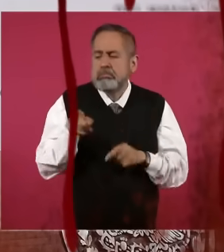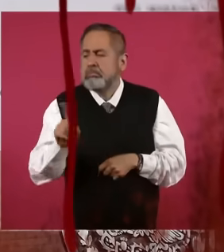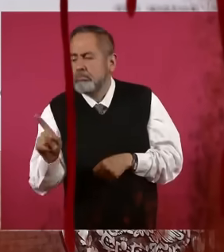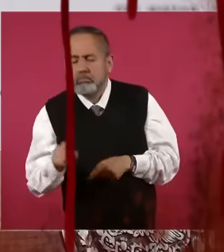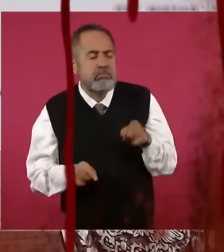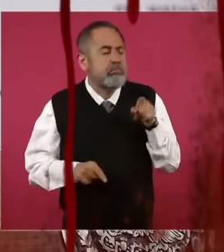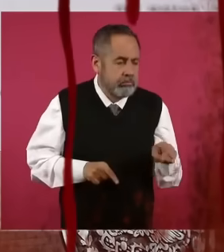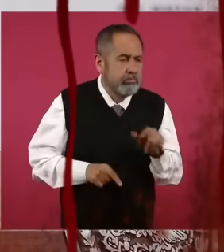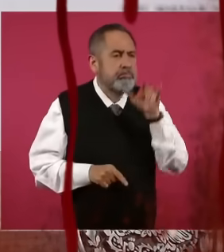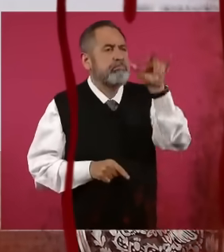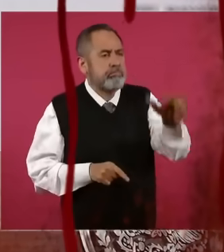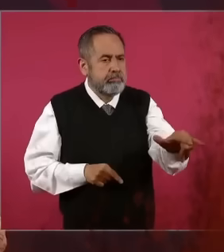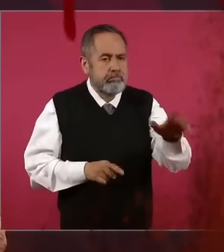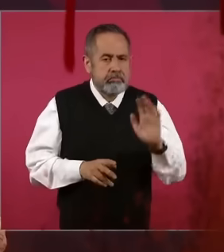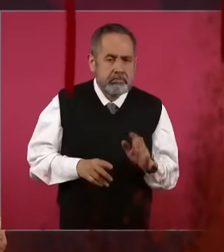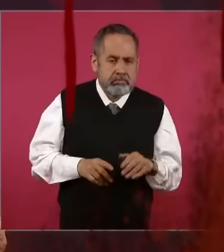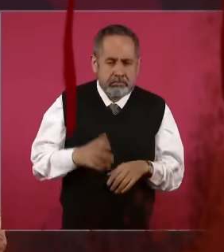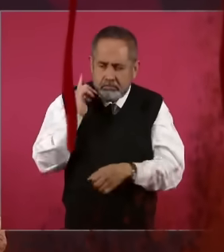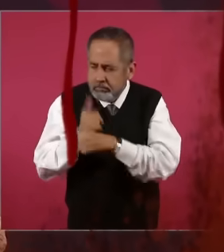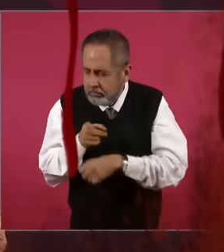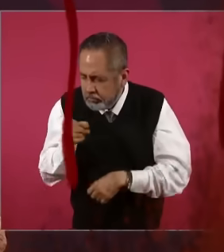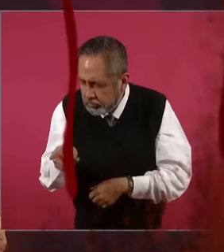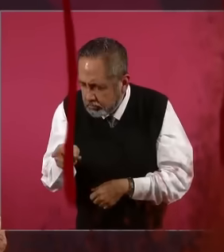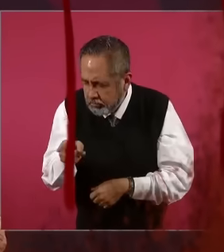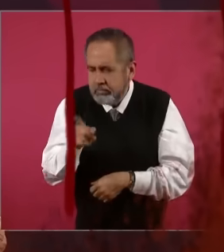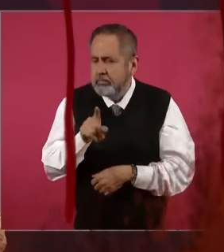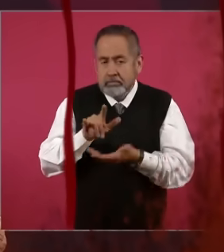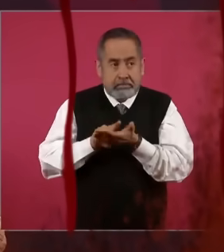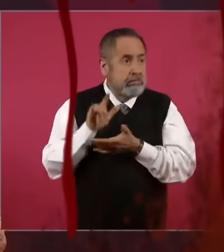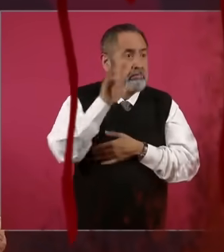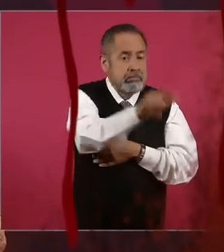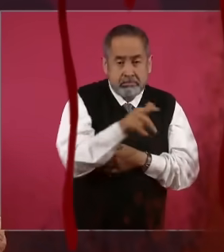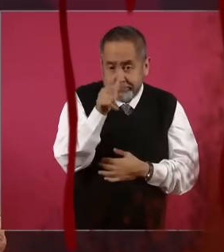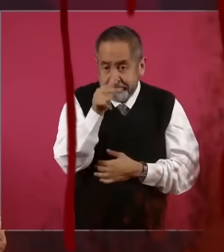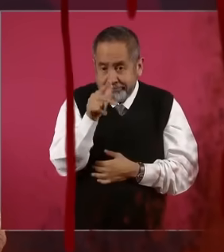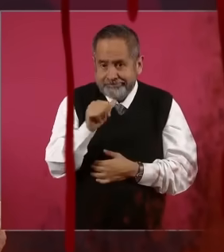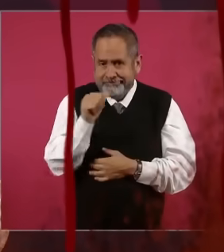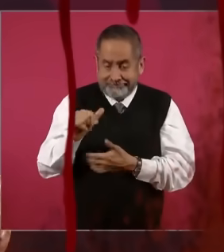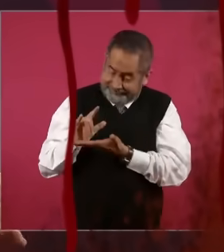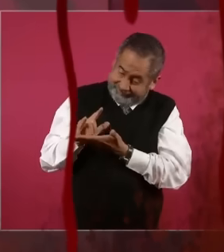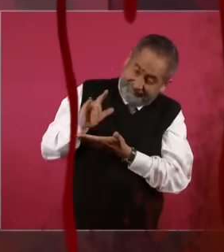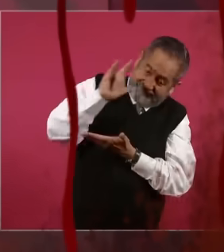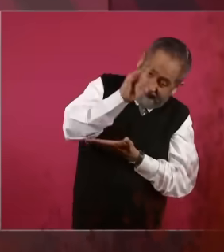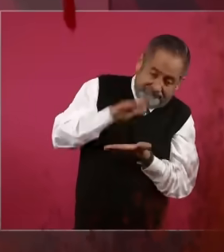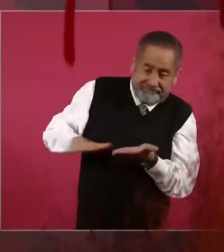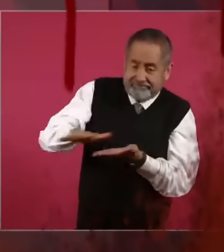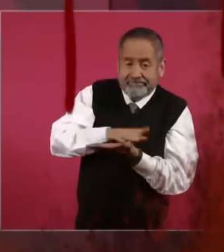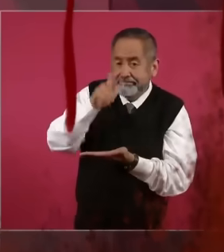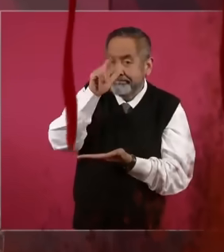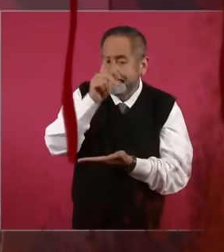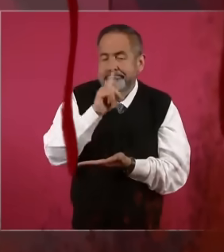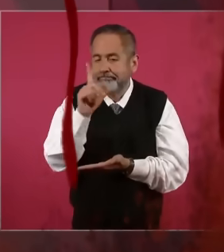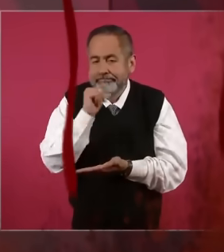México, pues como el chinito milando, y dice López que está muy como enojado, ¿cómo es